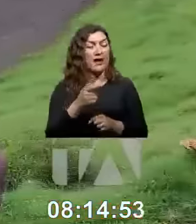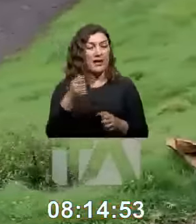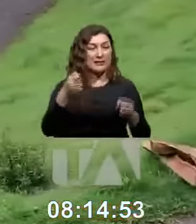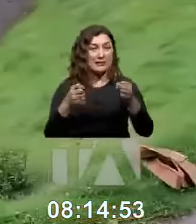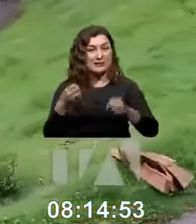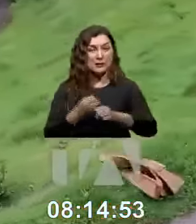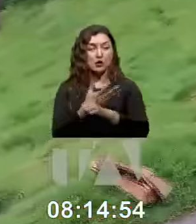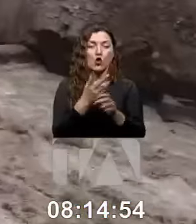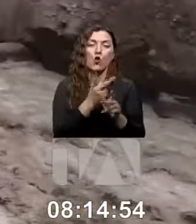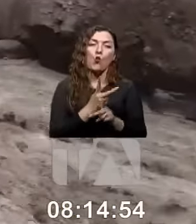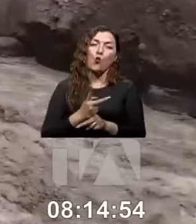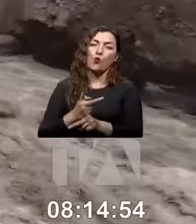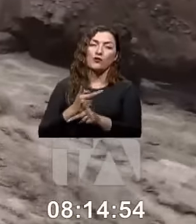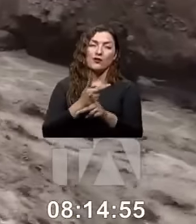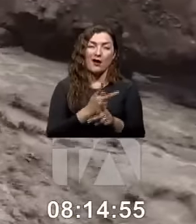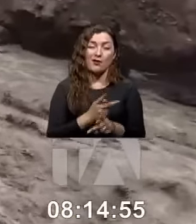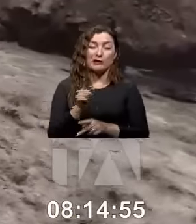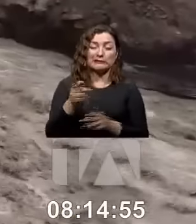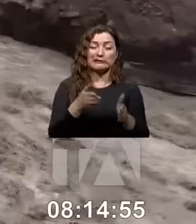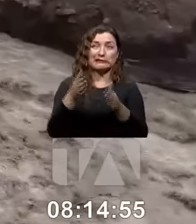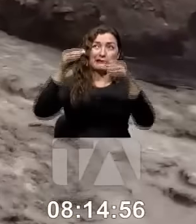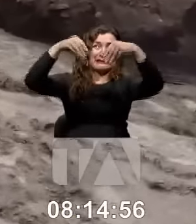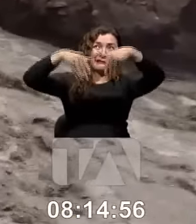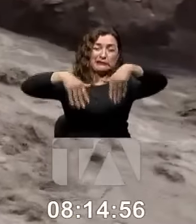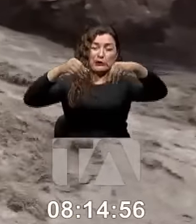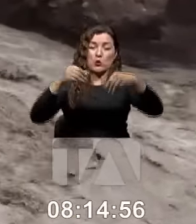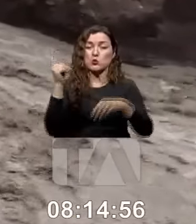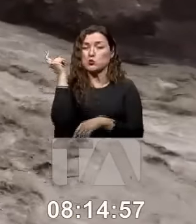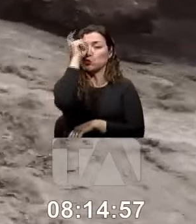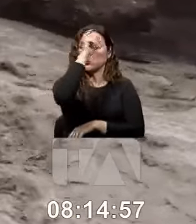con precaución, sobre todo en esta temporada invernal.